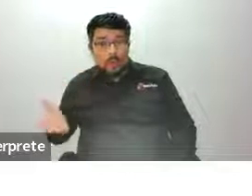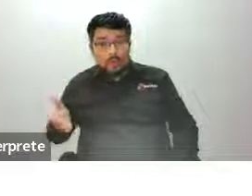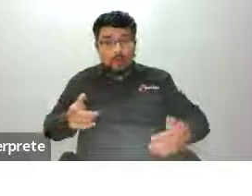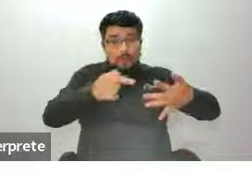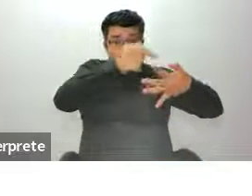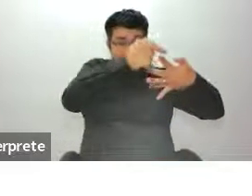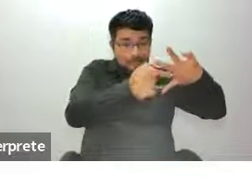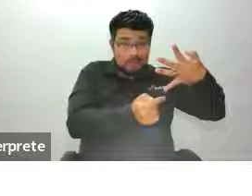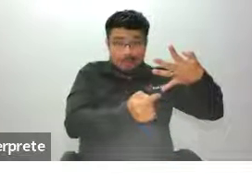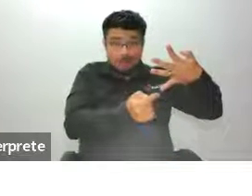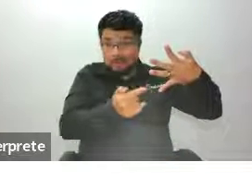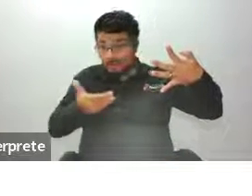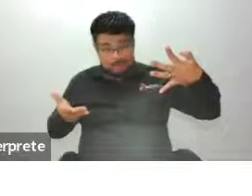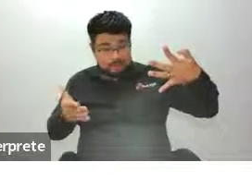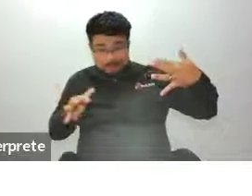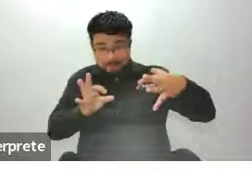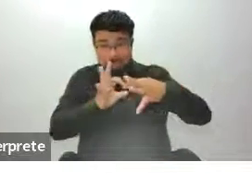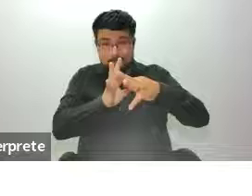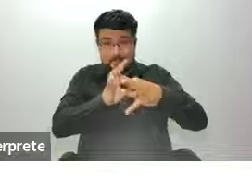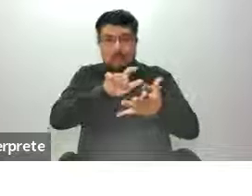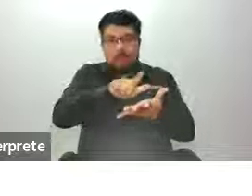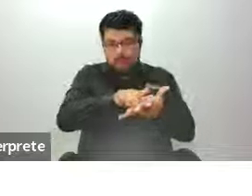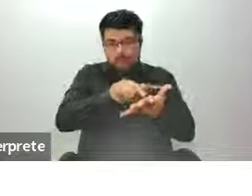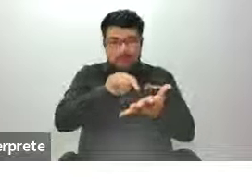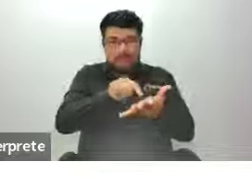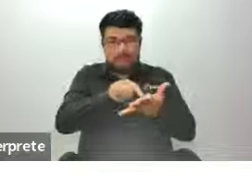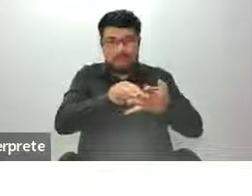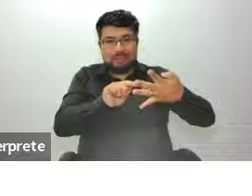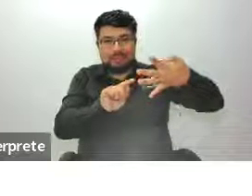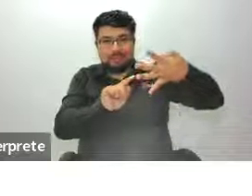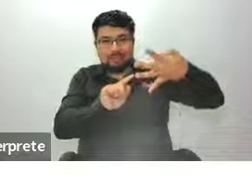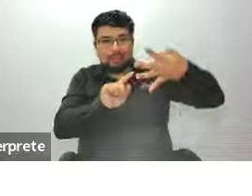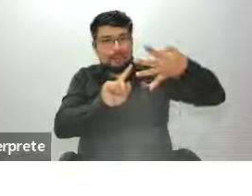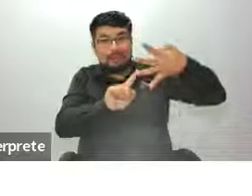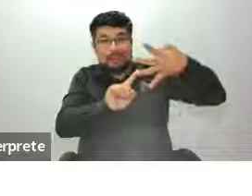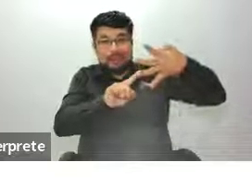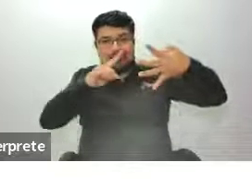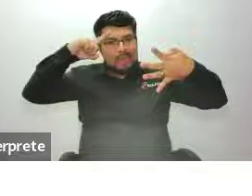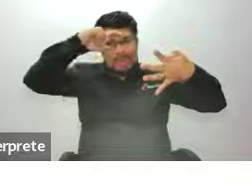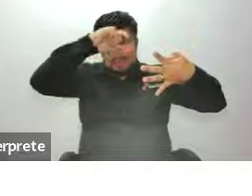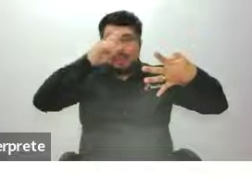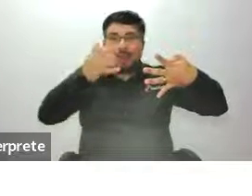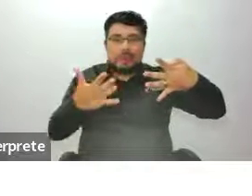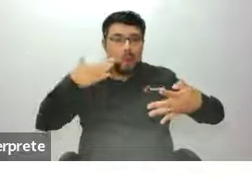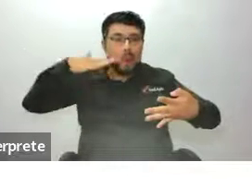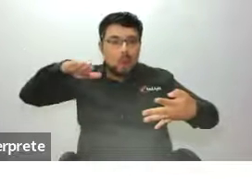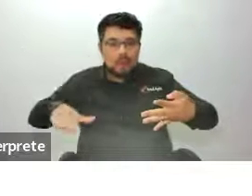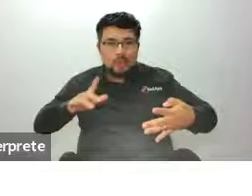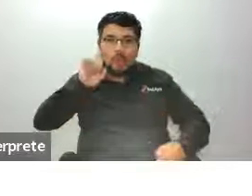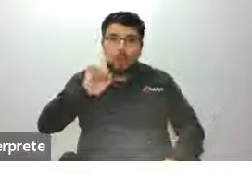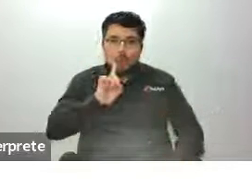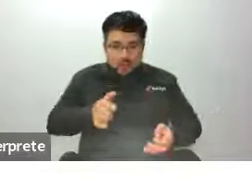Esencialmente, los niños sordos que nacen sordos que no han